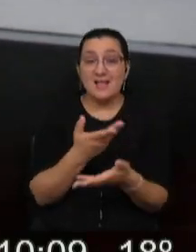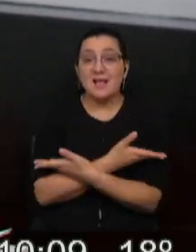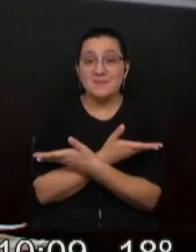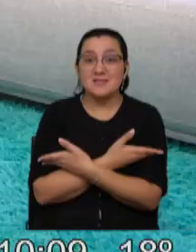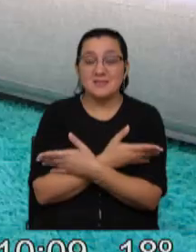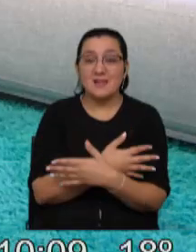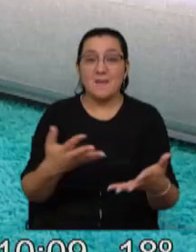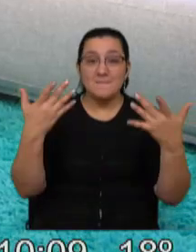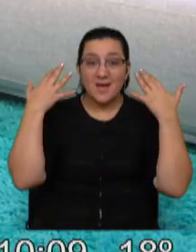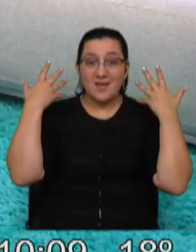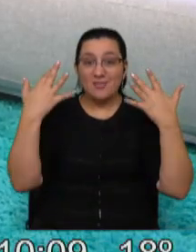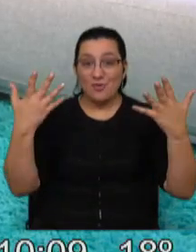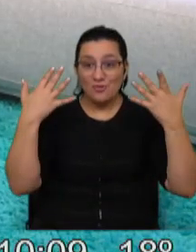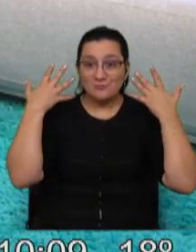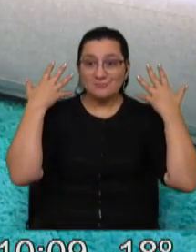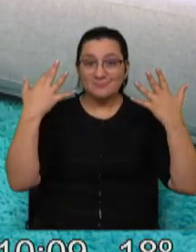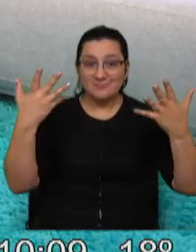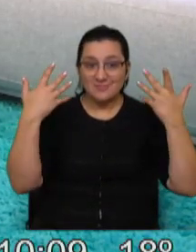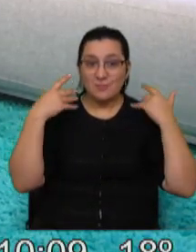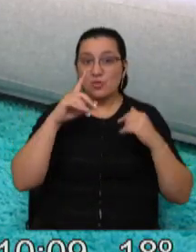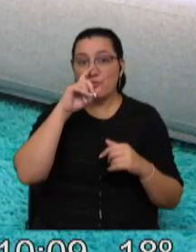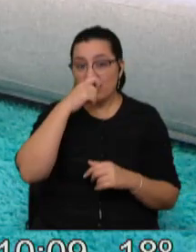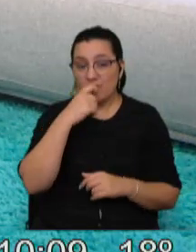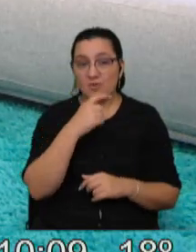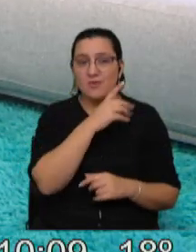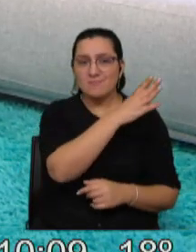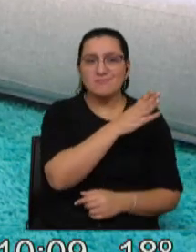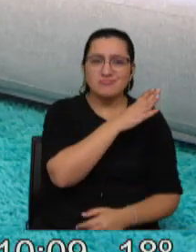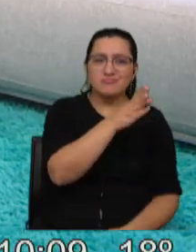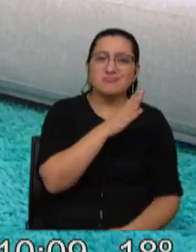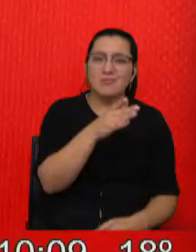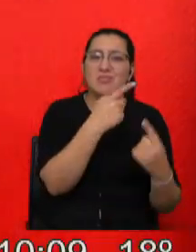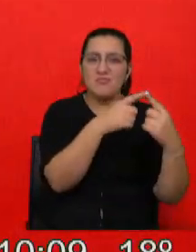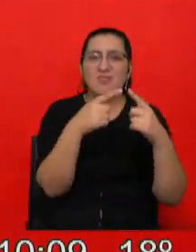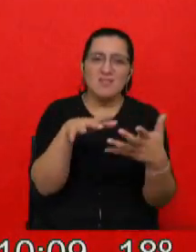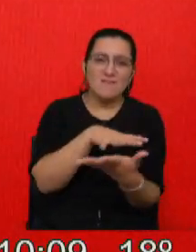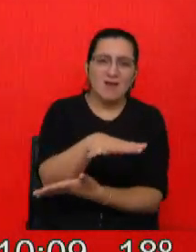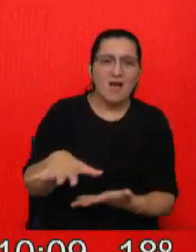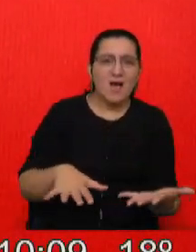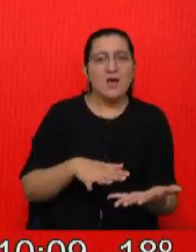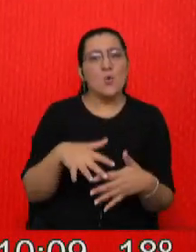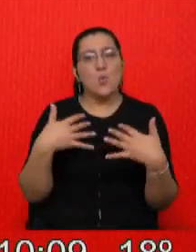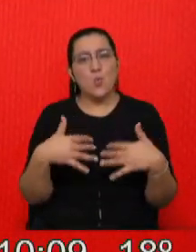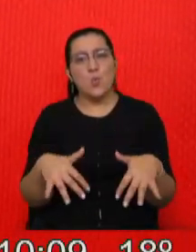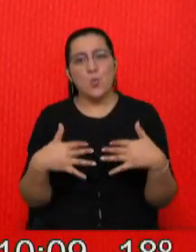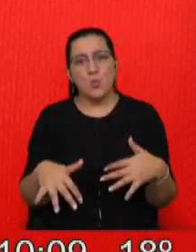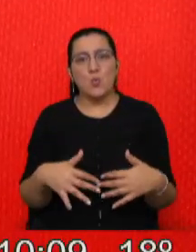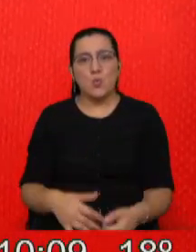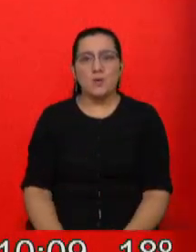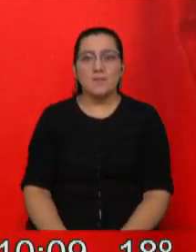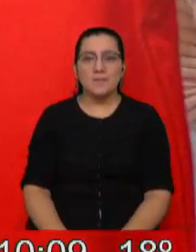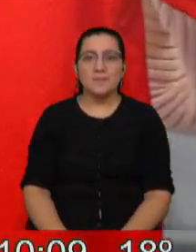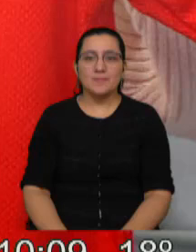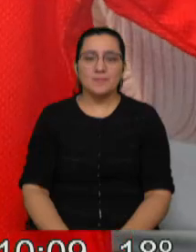de la maratón. Se hizo el lanzamiento ayer. La maratón de Montevideo que recorre chiquicientos mil barrios. Es impresionante.